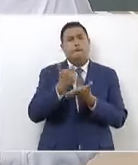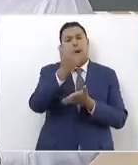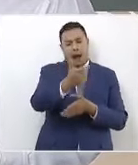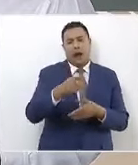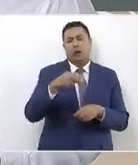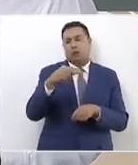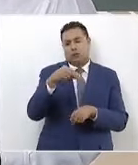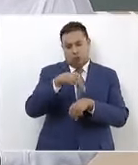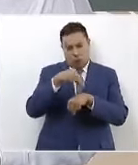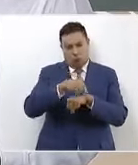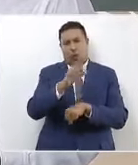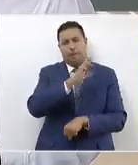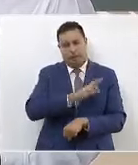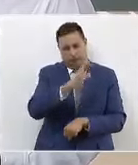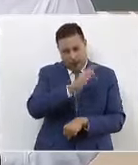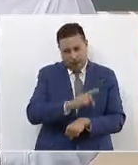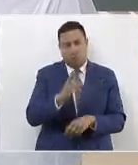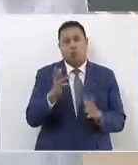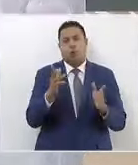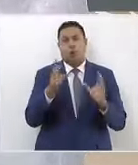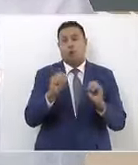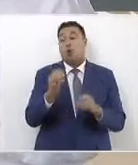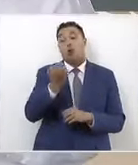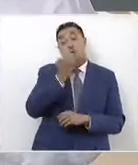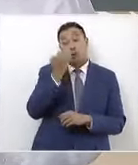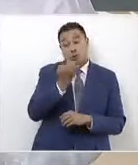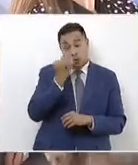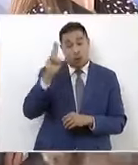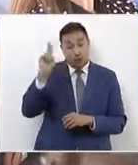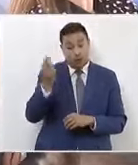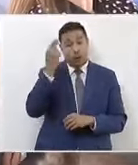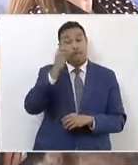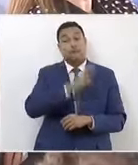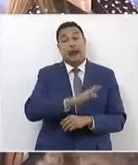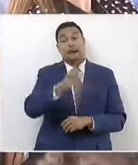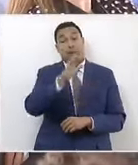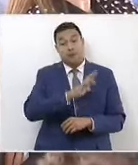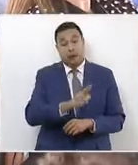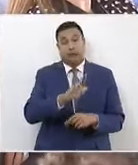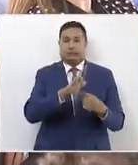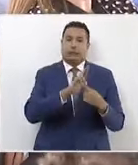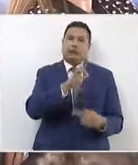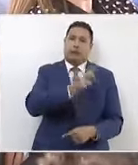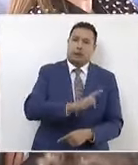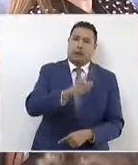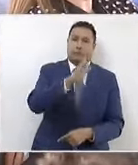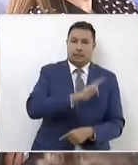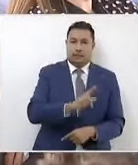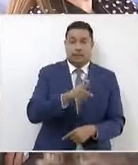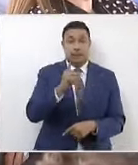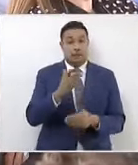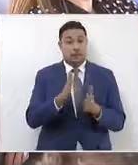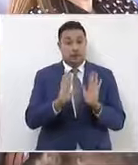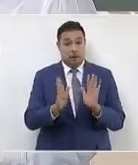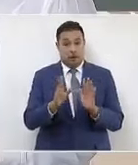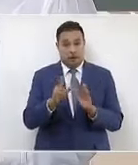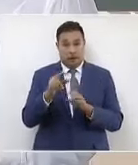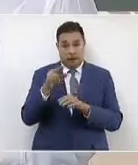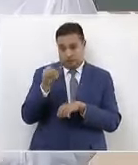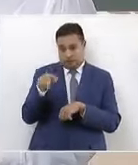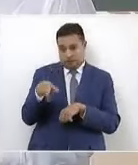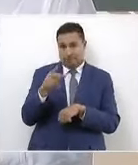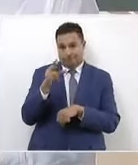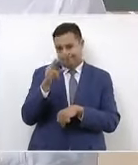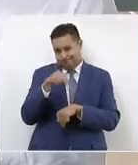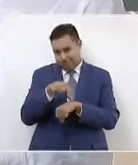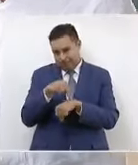una escuela particular. Ese era el modelo. Pero llegó el momento, en el caso de la medicina, de